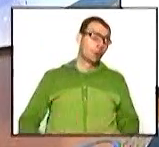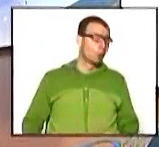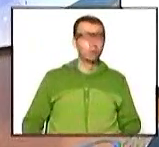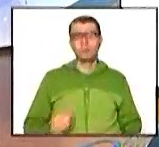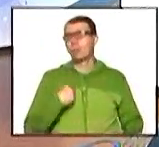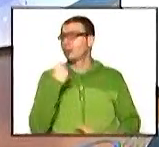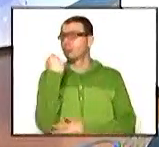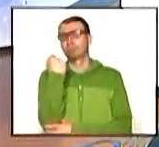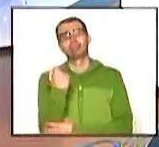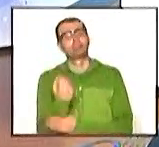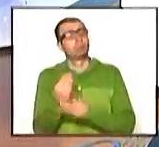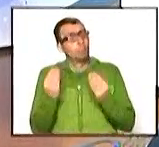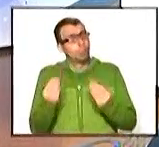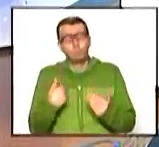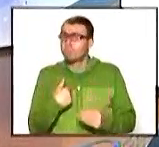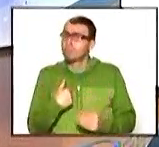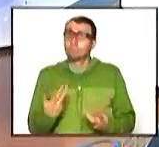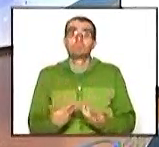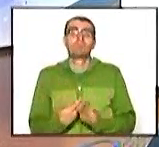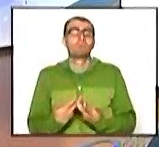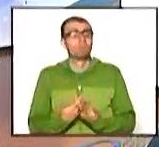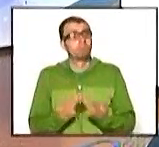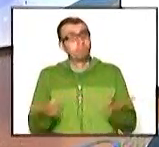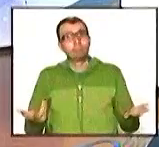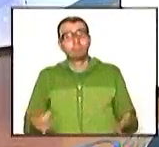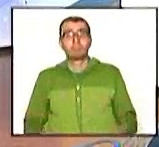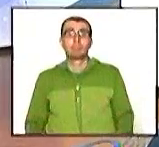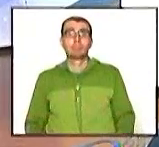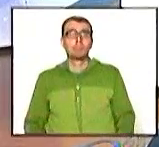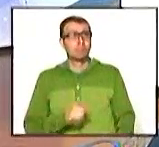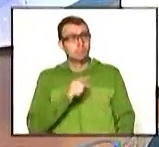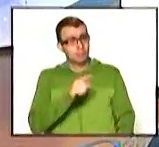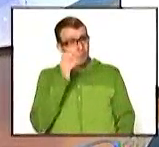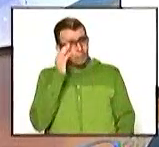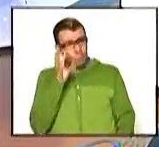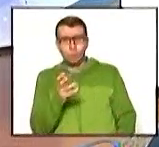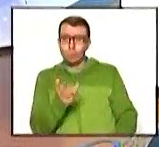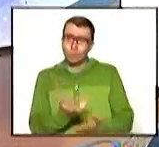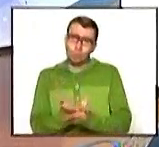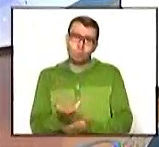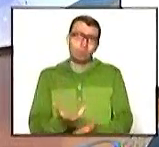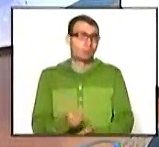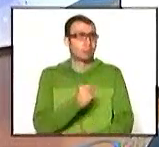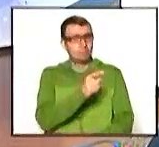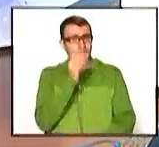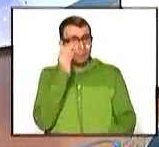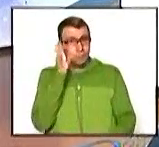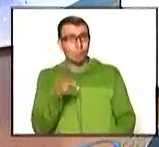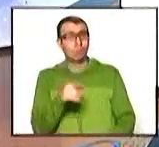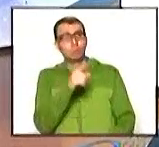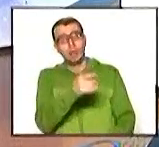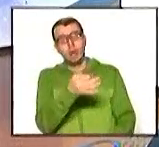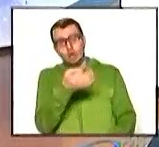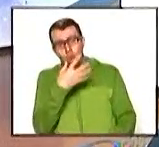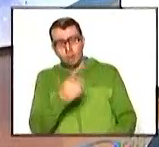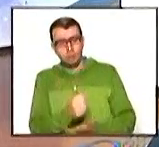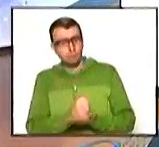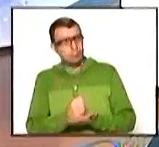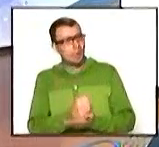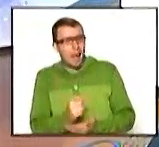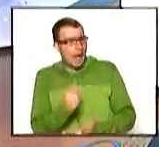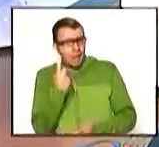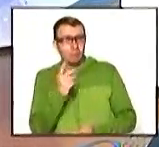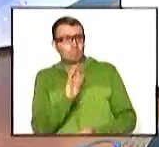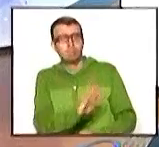es. Y a ver si me podría dar una receta de su droga.